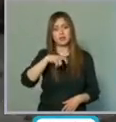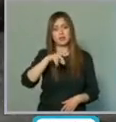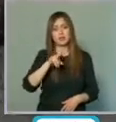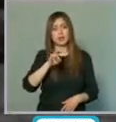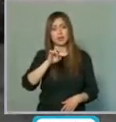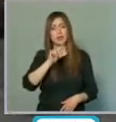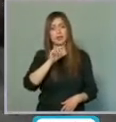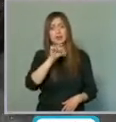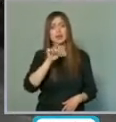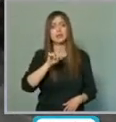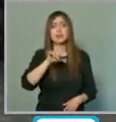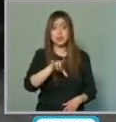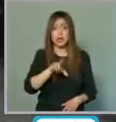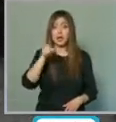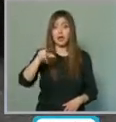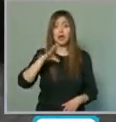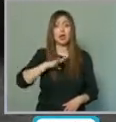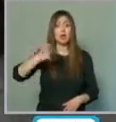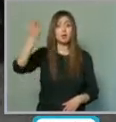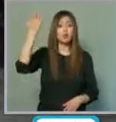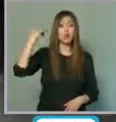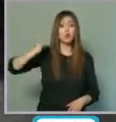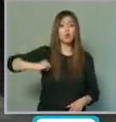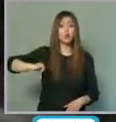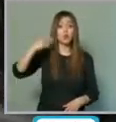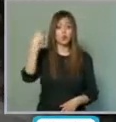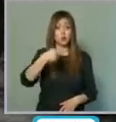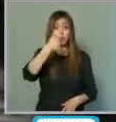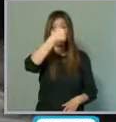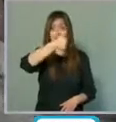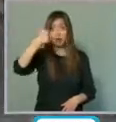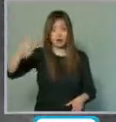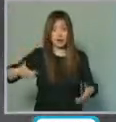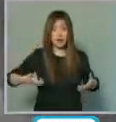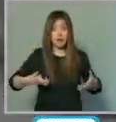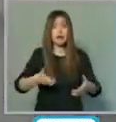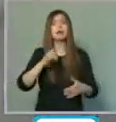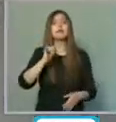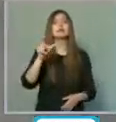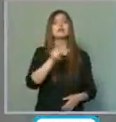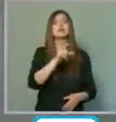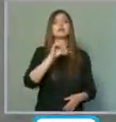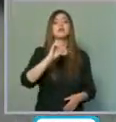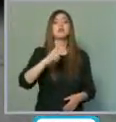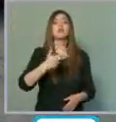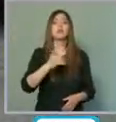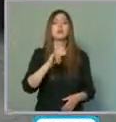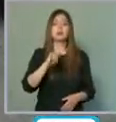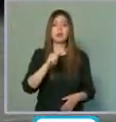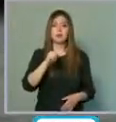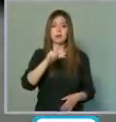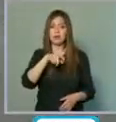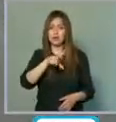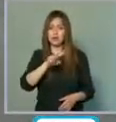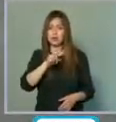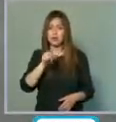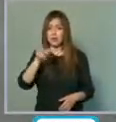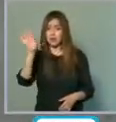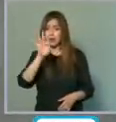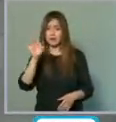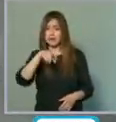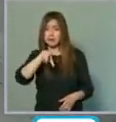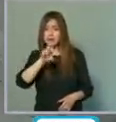Santa Isabel Tola tienen nombres prehispánicos, ¿no? Todas, sí. Xochiquetzal, que me imagino que quiere decir algo del quetzal, ¿no?